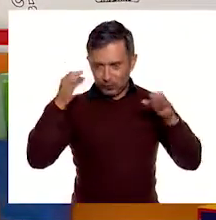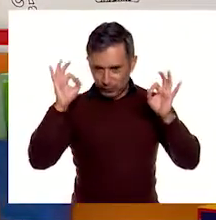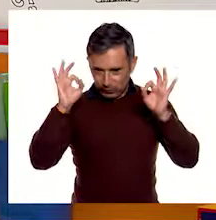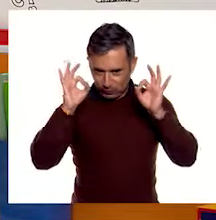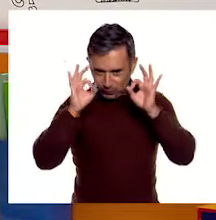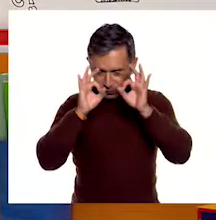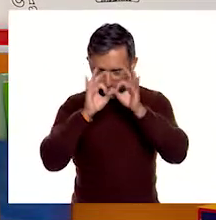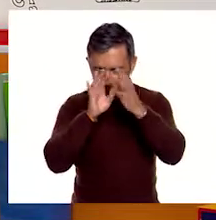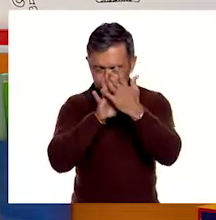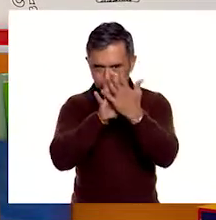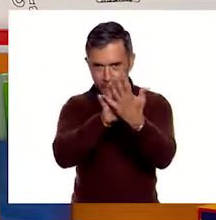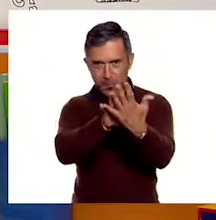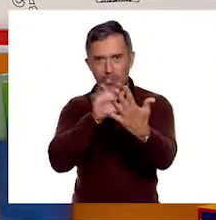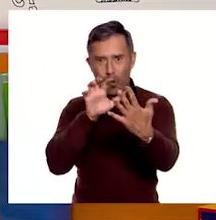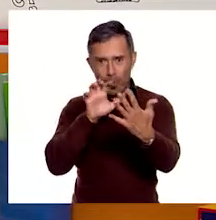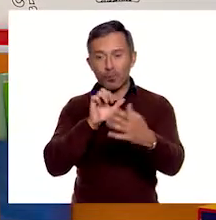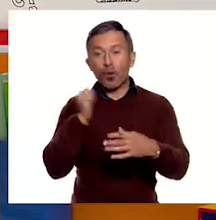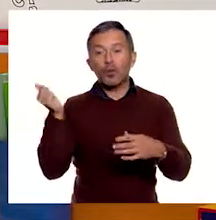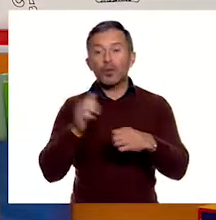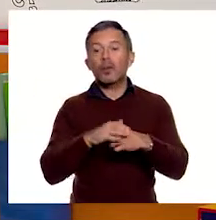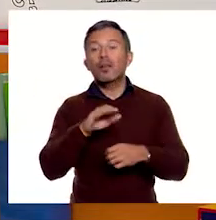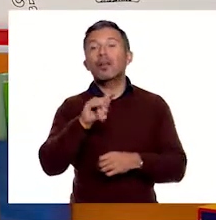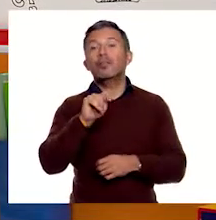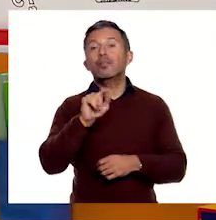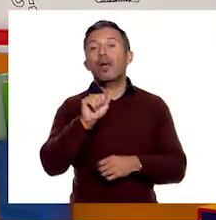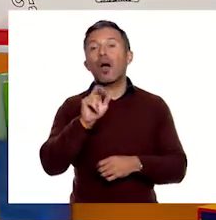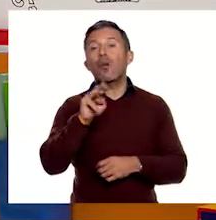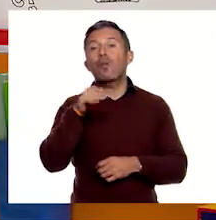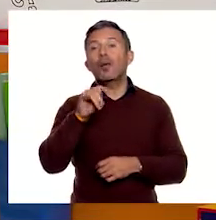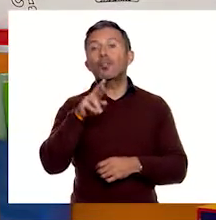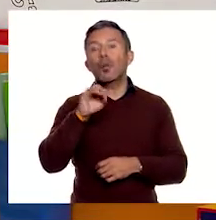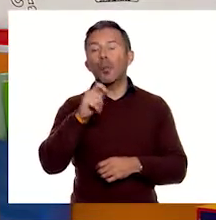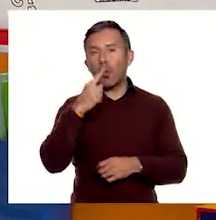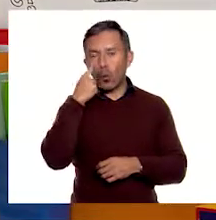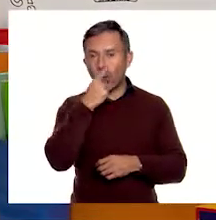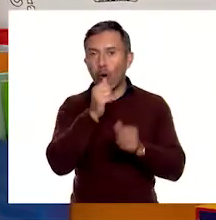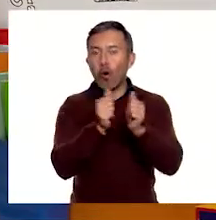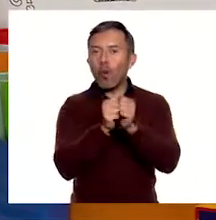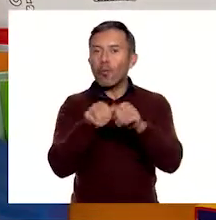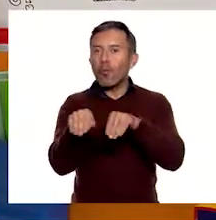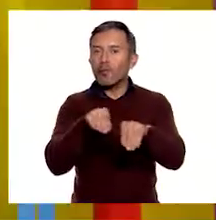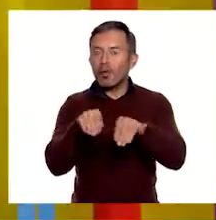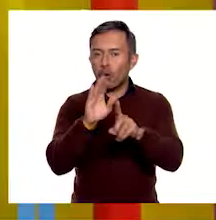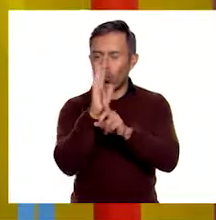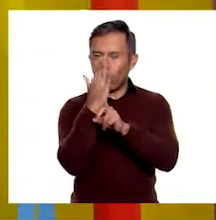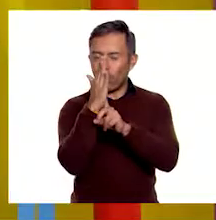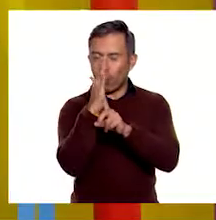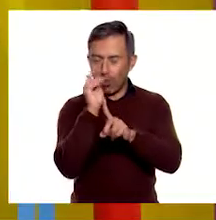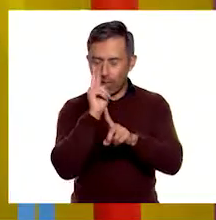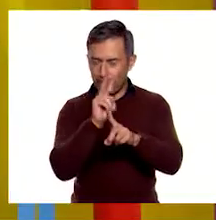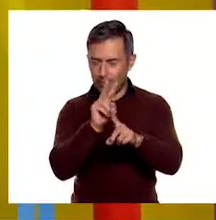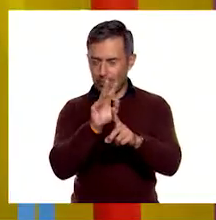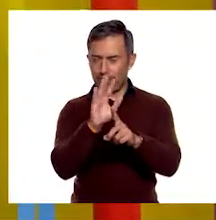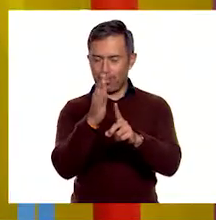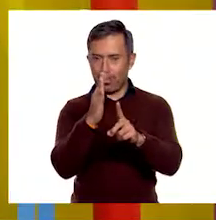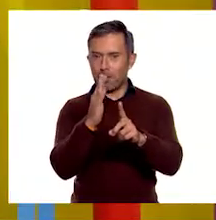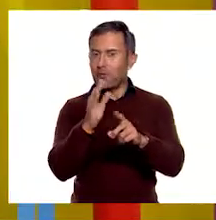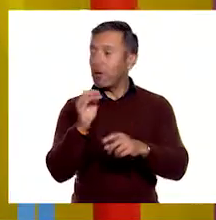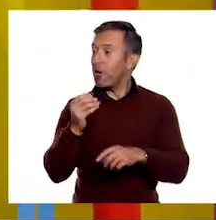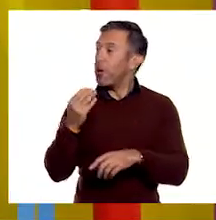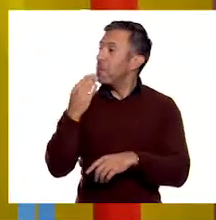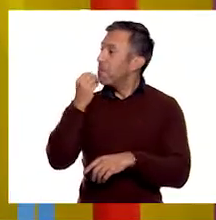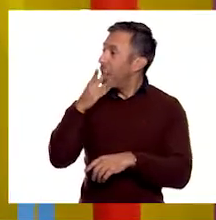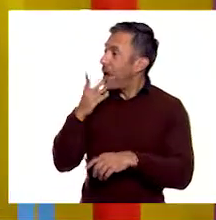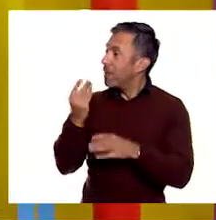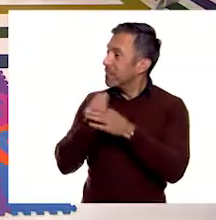el taumátropo, que es ilusión óptica en movimiento. Muy bien. Muy bonita la clase, Alex. Y creo que ya se nos terminó el tiempo de